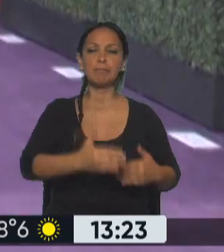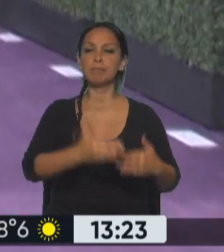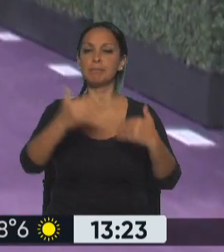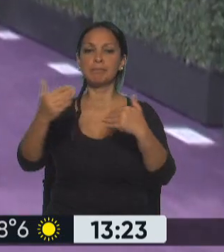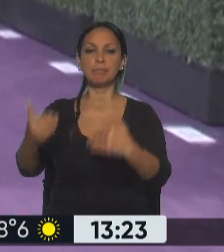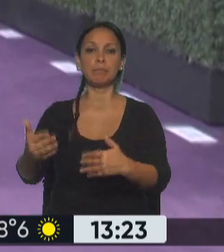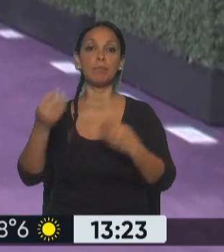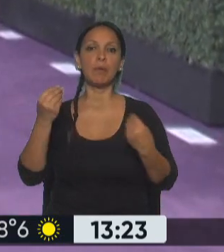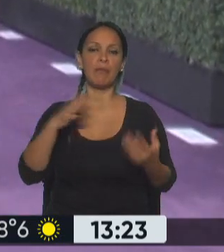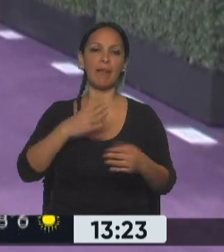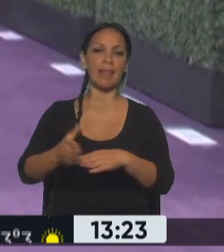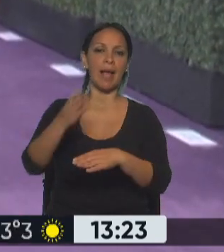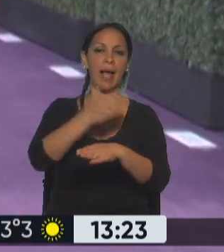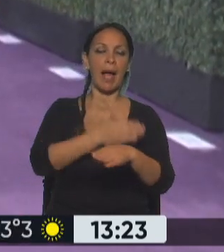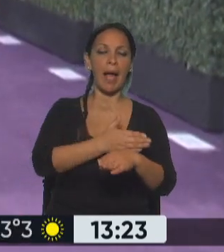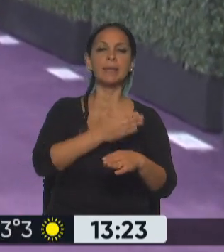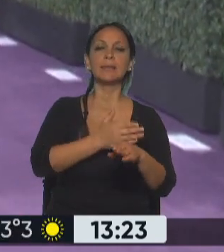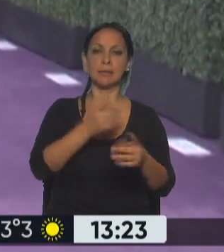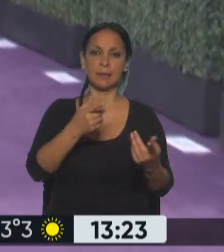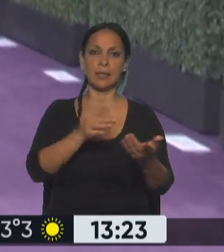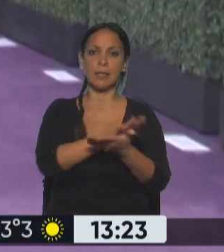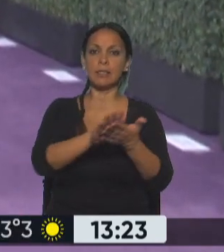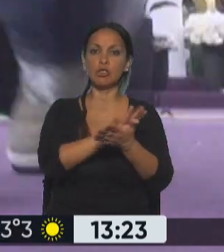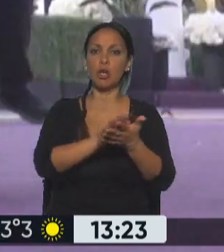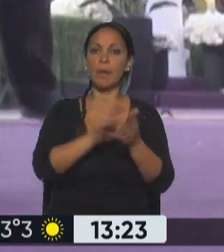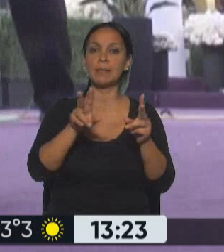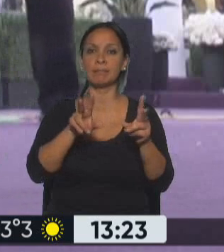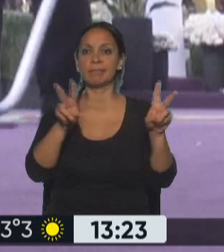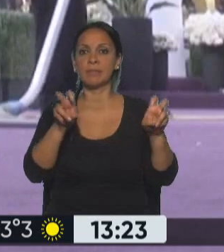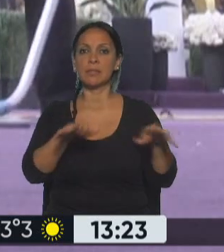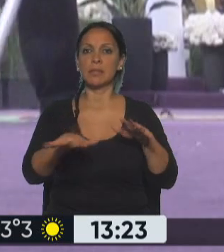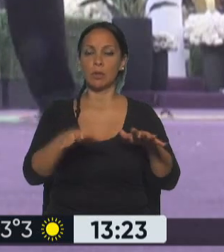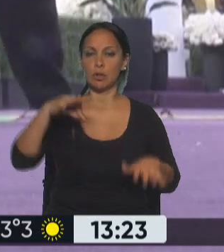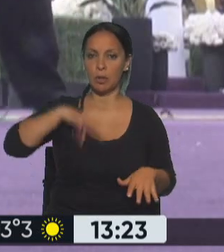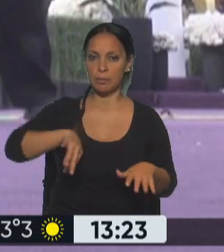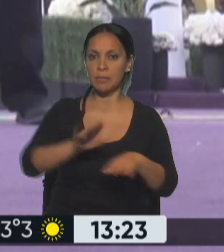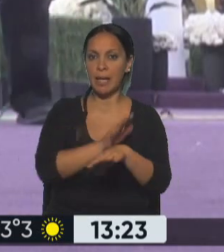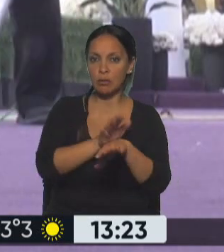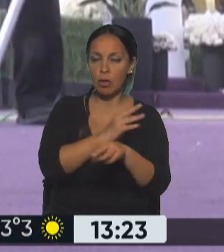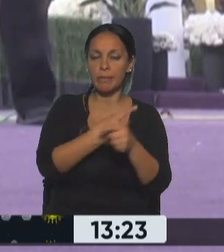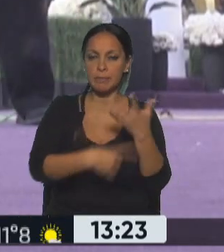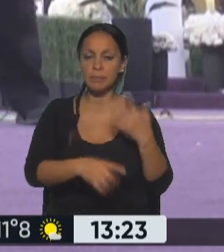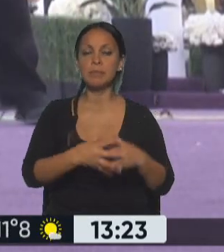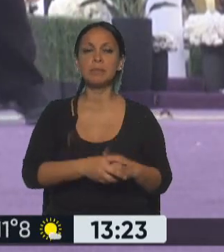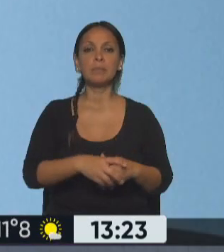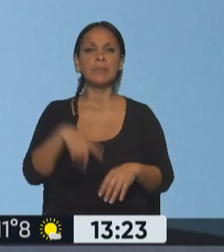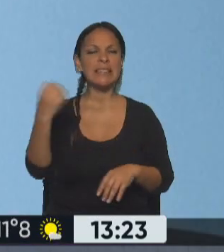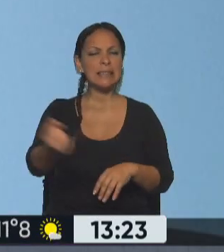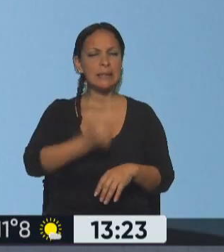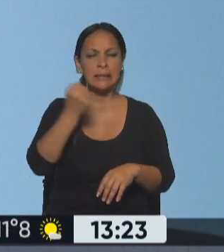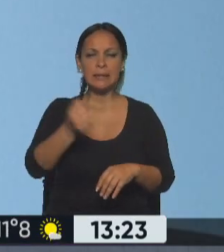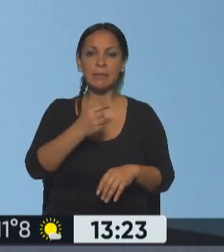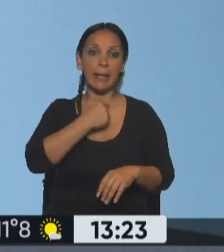no haberse resuelto las negociaciones por la huelga de actores y guionistas de Hollywood la academia de televisión sigue intentando que se puedan entregar